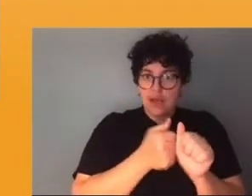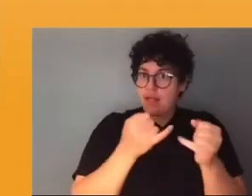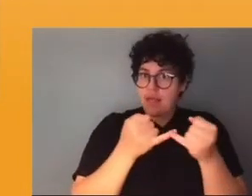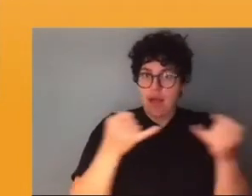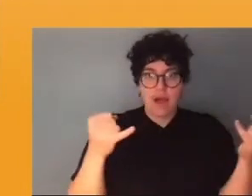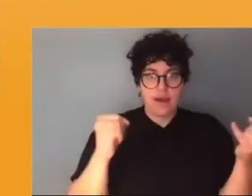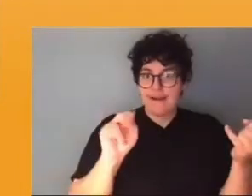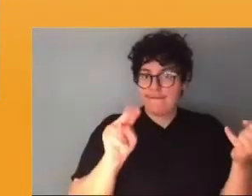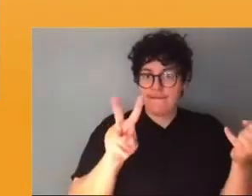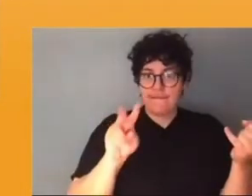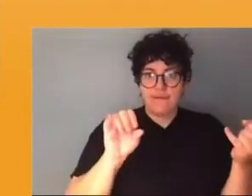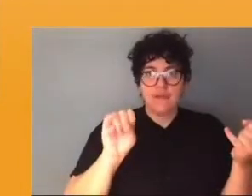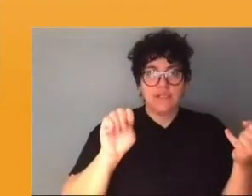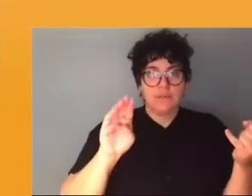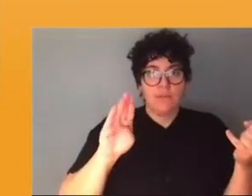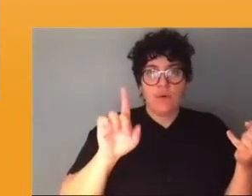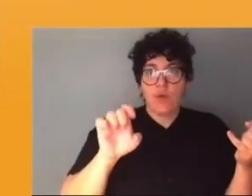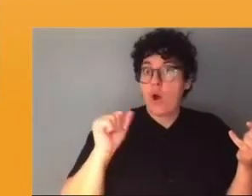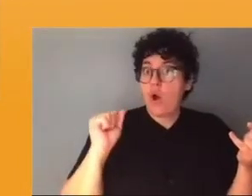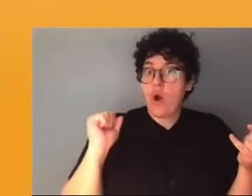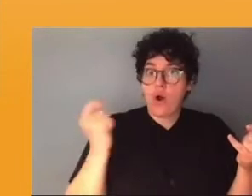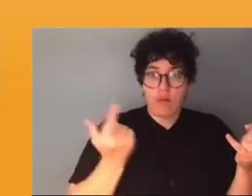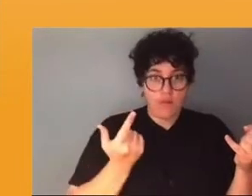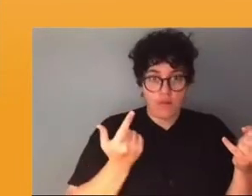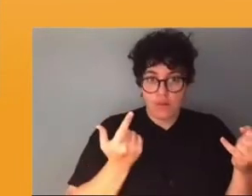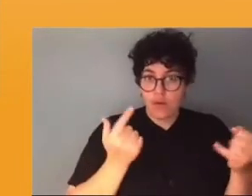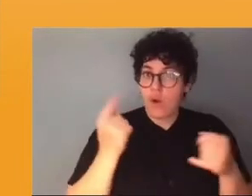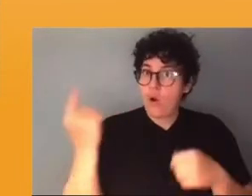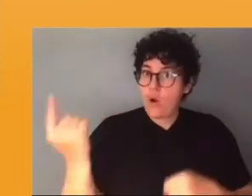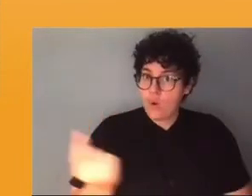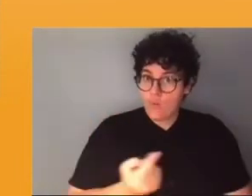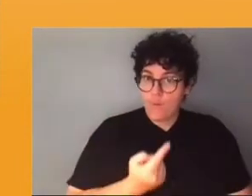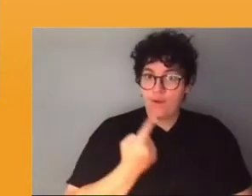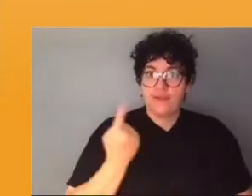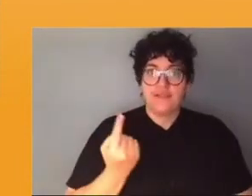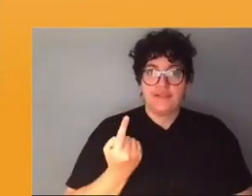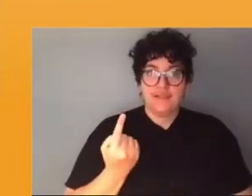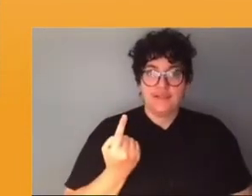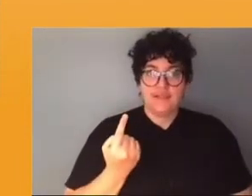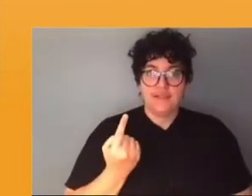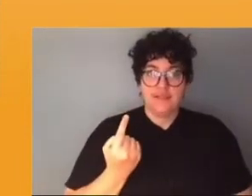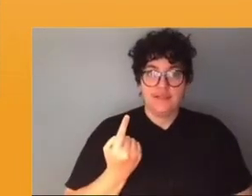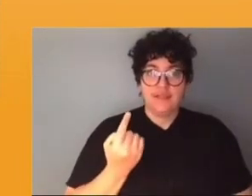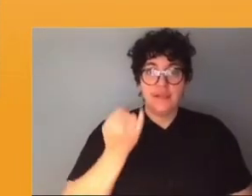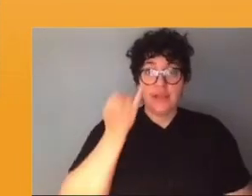una línea invisible. Y no nos enfocamos.